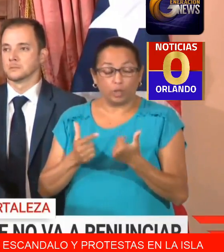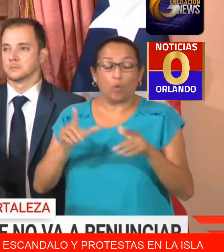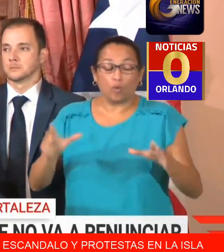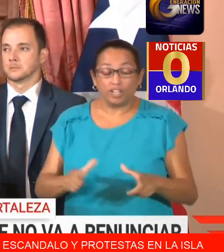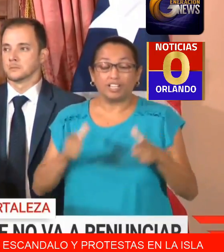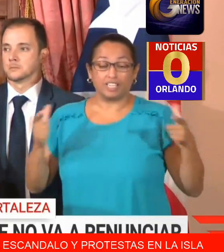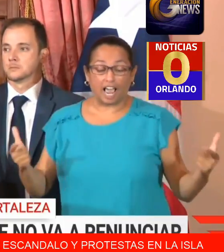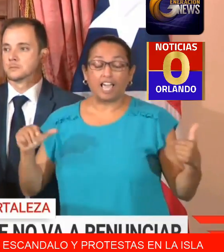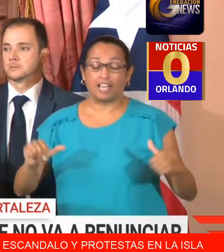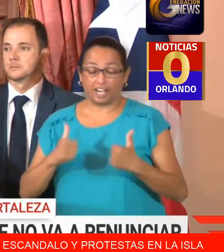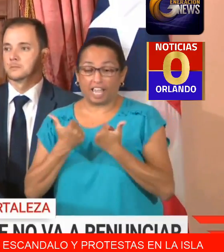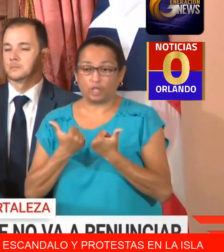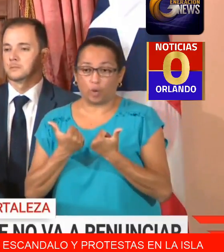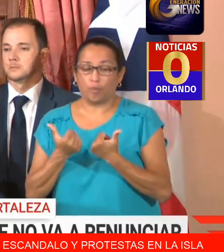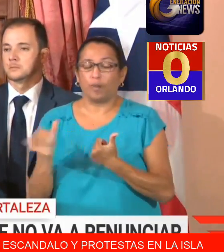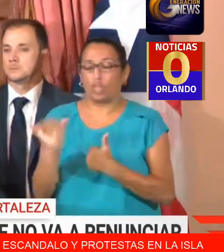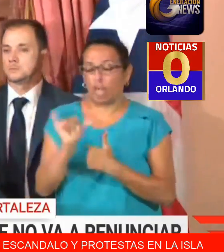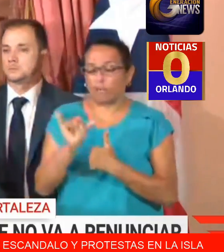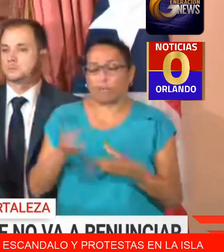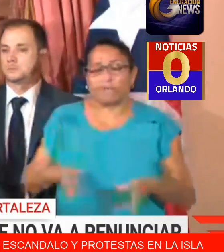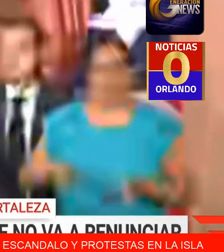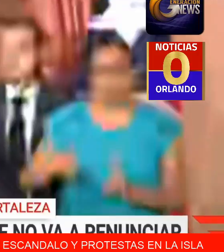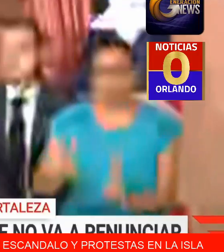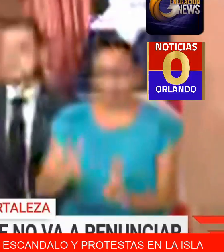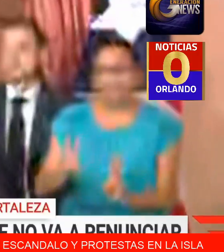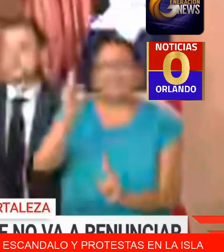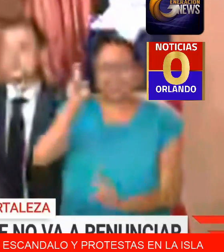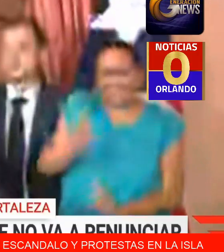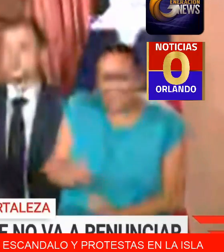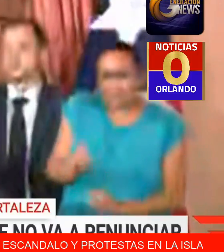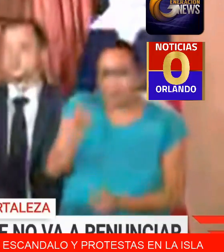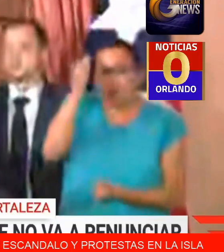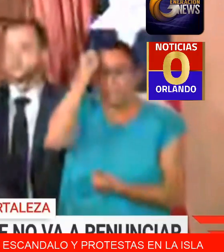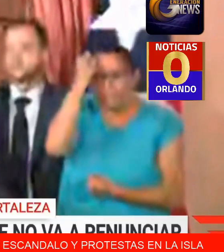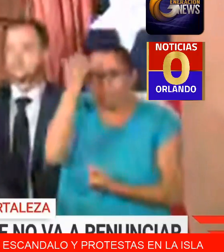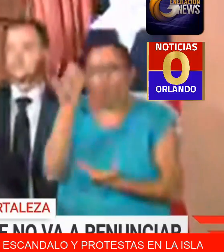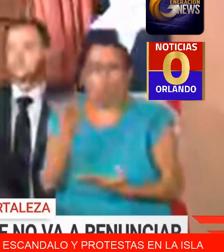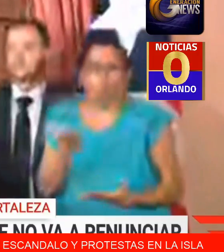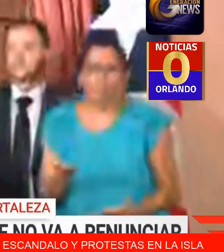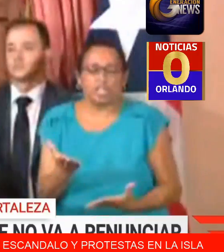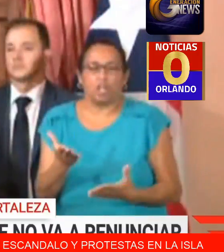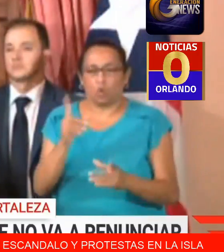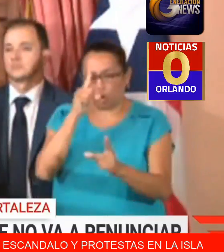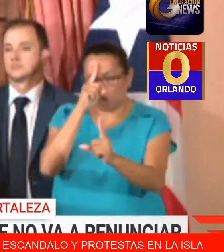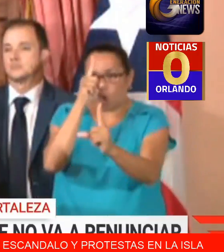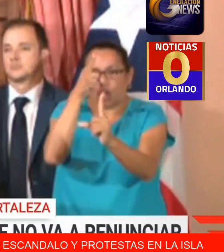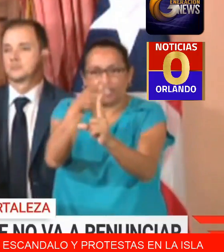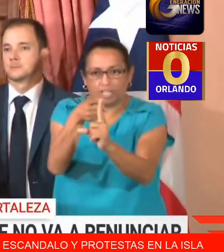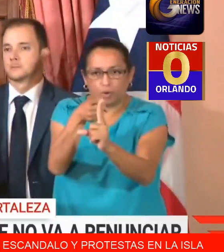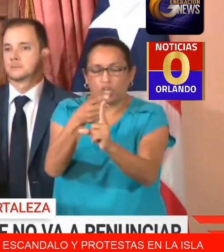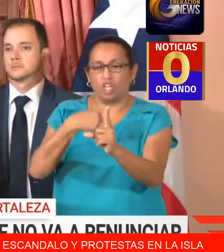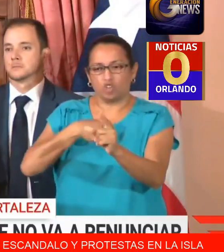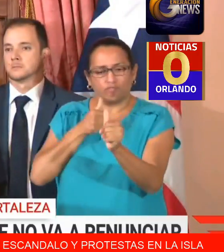les reitero, ¿verdad?, y esto es ponderado y analizado. Yo voy a continuar en mi